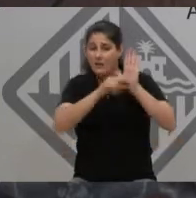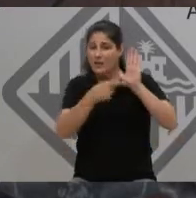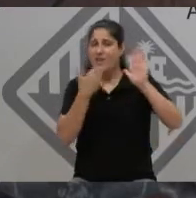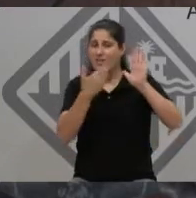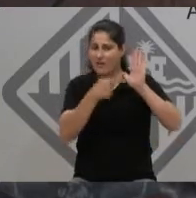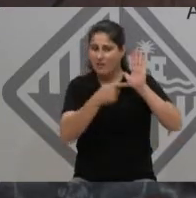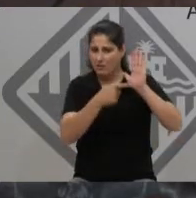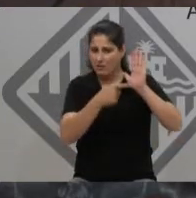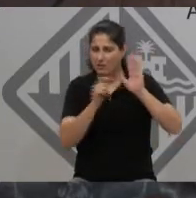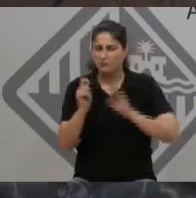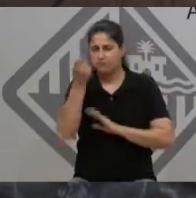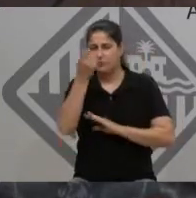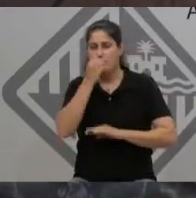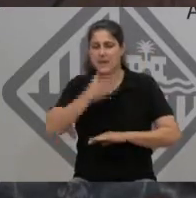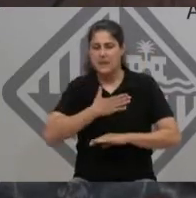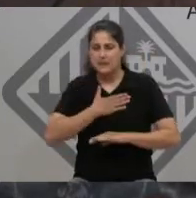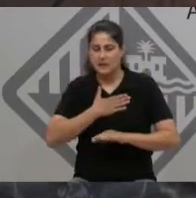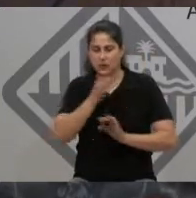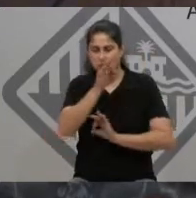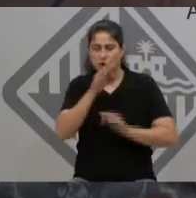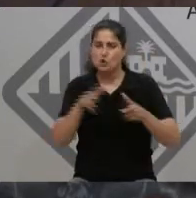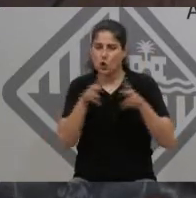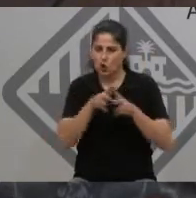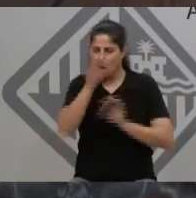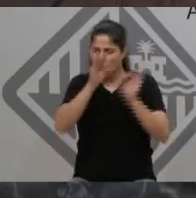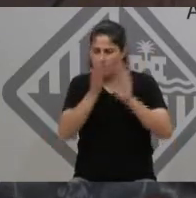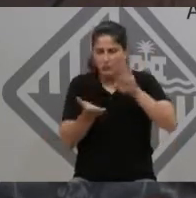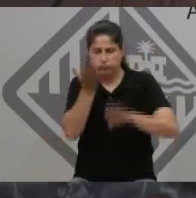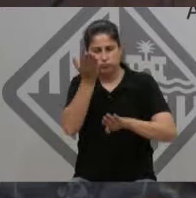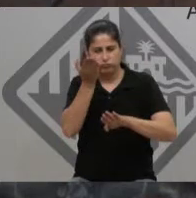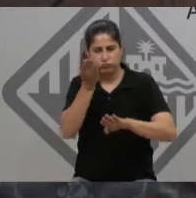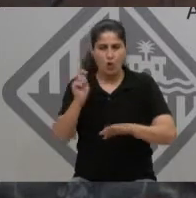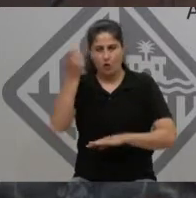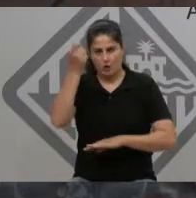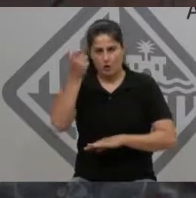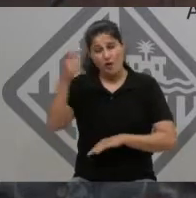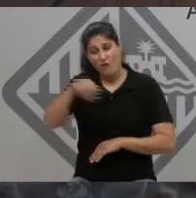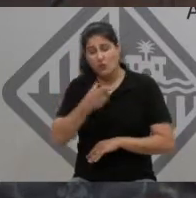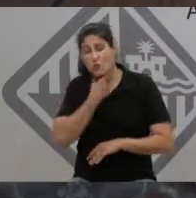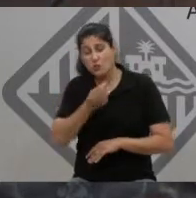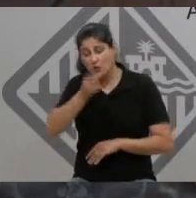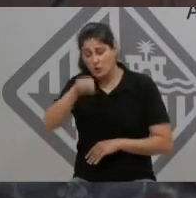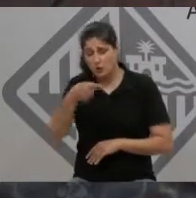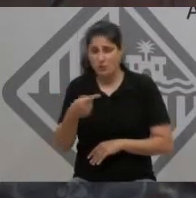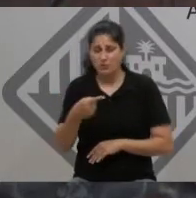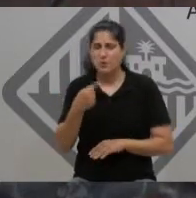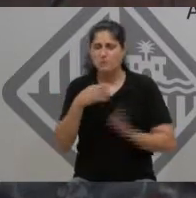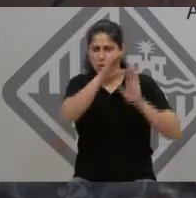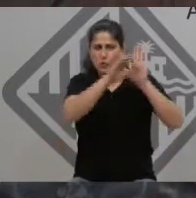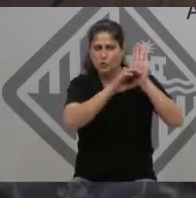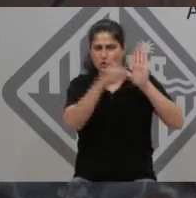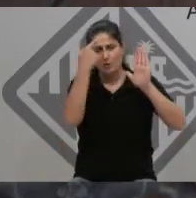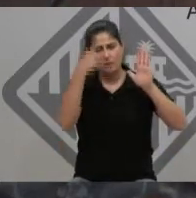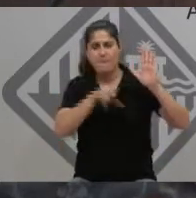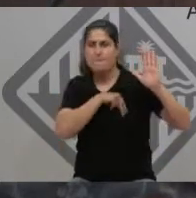mayores cotas de bienestar social, aunque a algunos le pesen y lo quieren negar, y, por tanto, entendemos que se merece, pues, como respeto a la